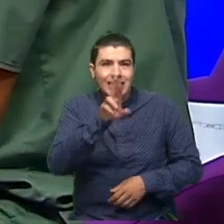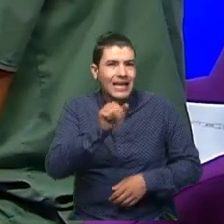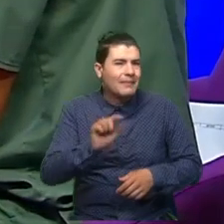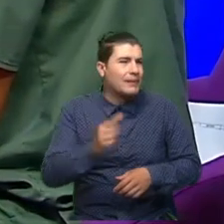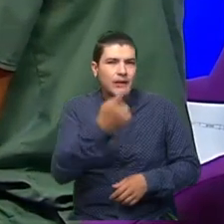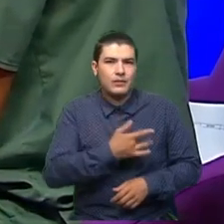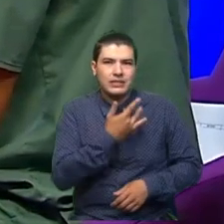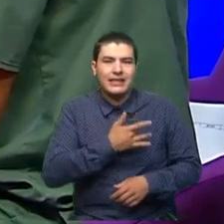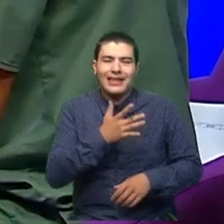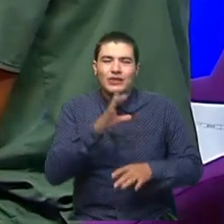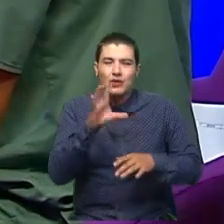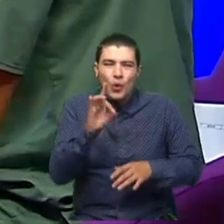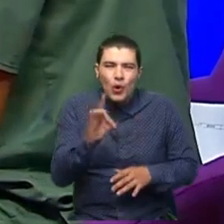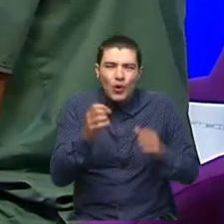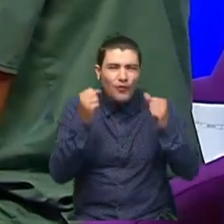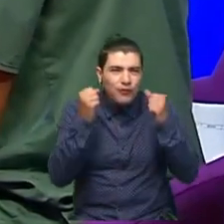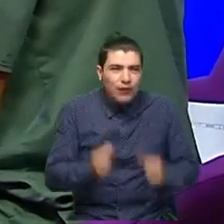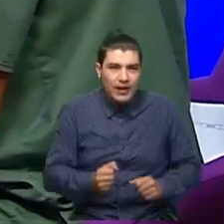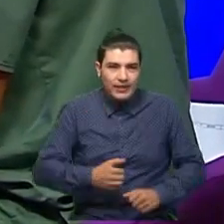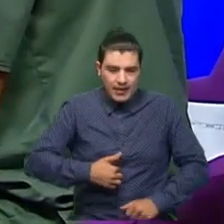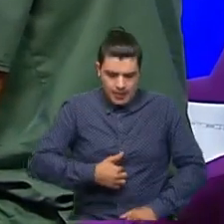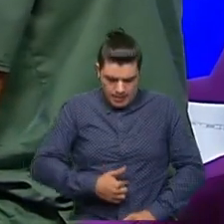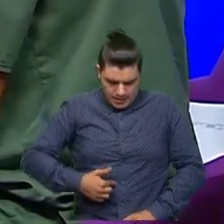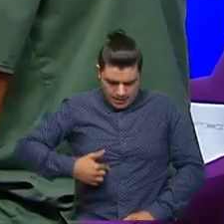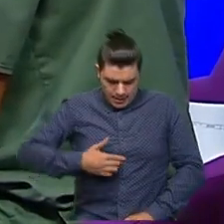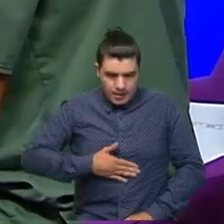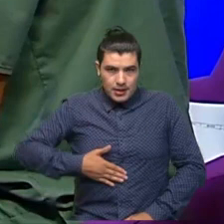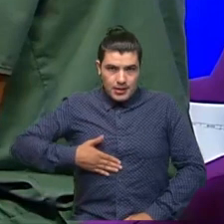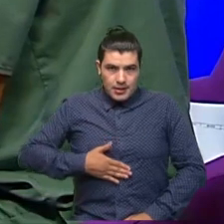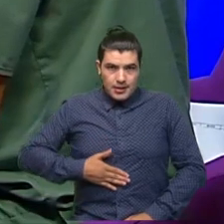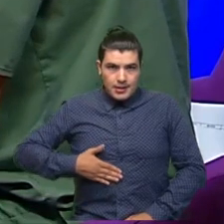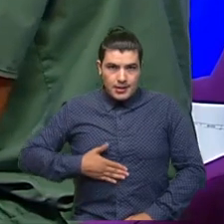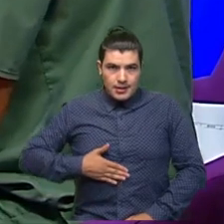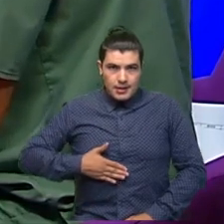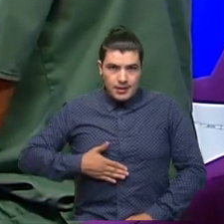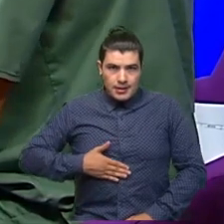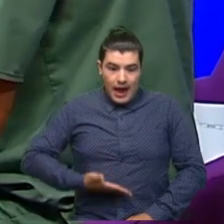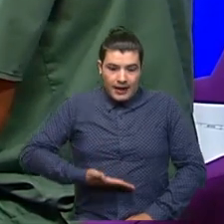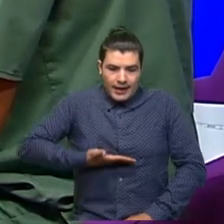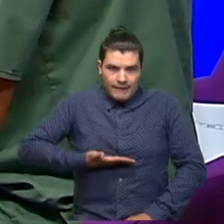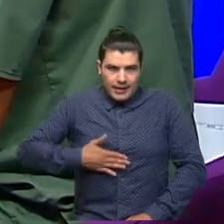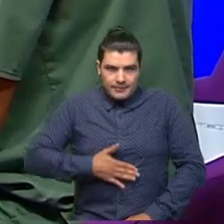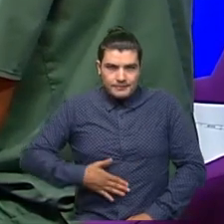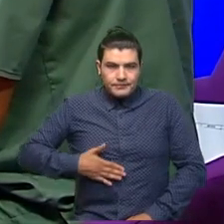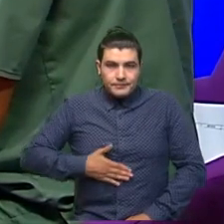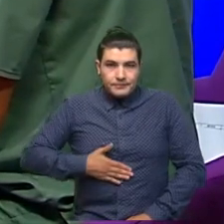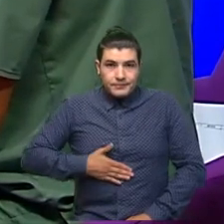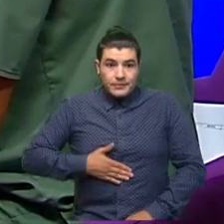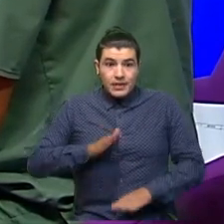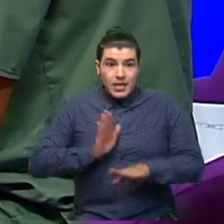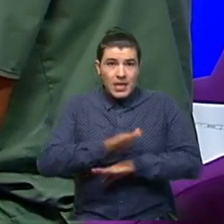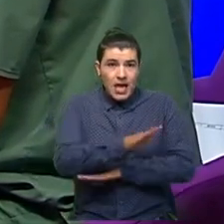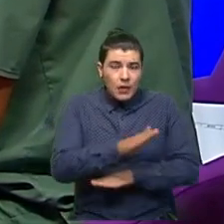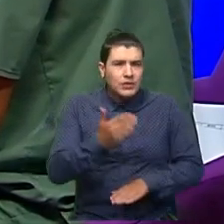de epigastrio, es decir, en la parte superior del abdomen, que va a llevar a que mayormente se va a producir o en